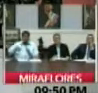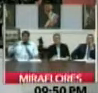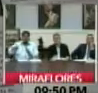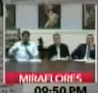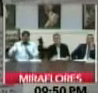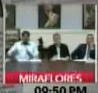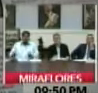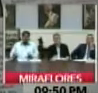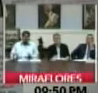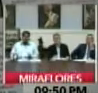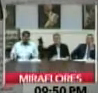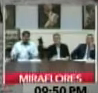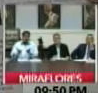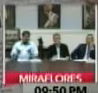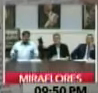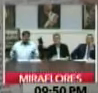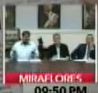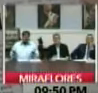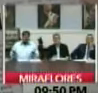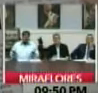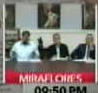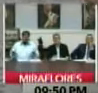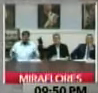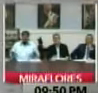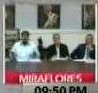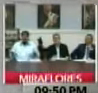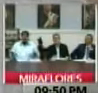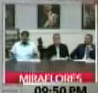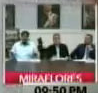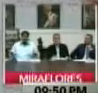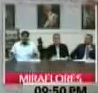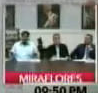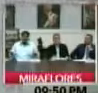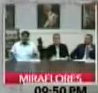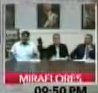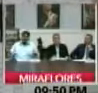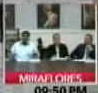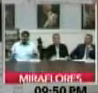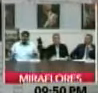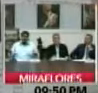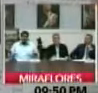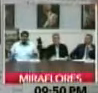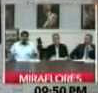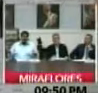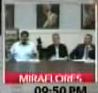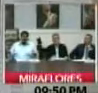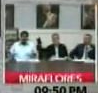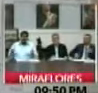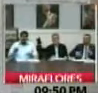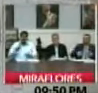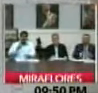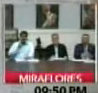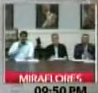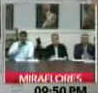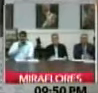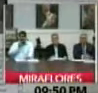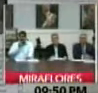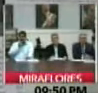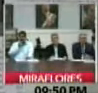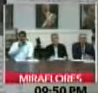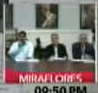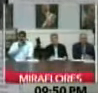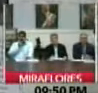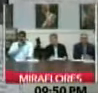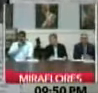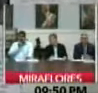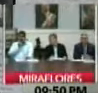era jefe de la fracción parlamentaria COPEI. Era la propuesta que hacían, que la plata de los venezolanos la manejaran